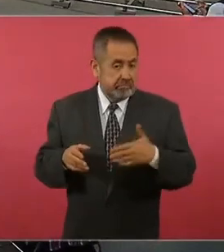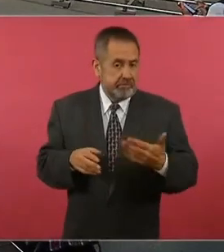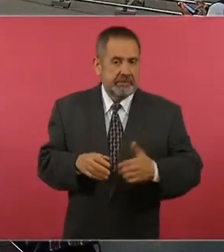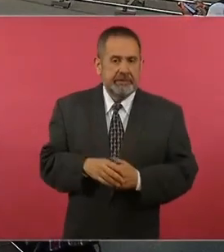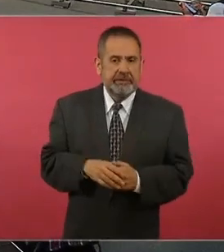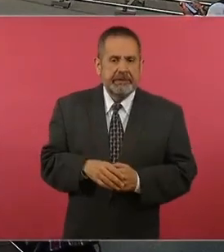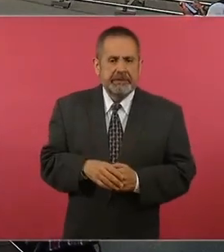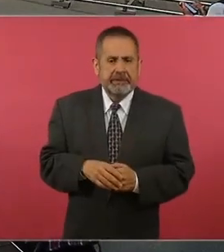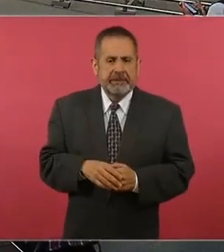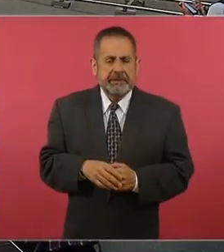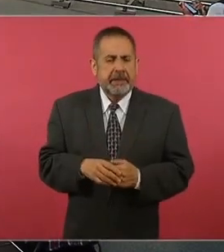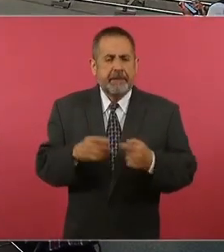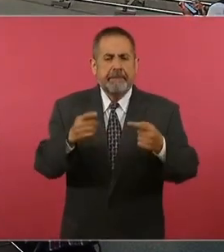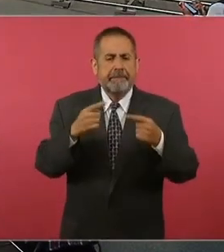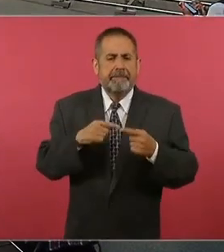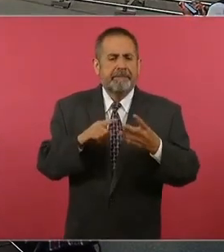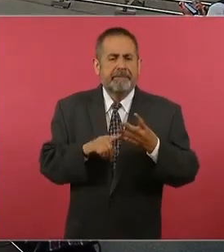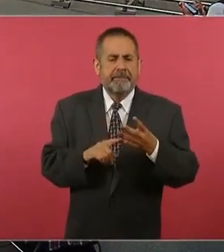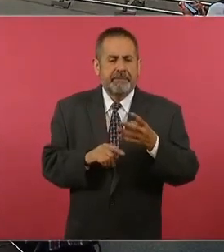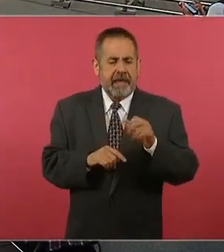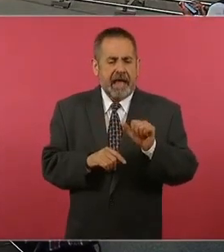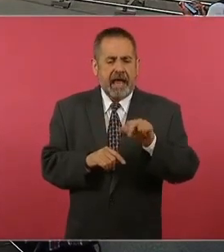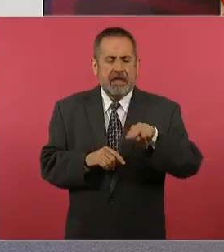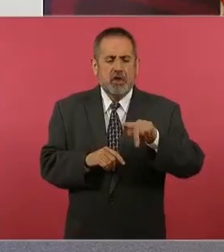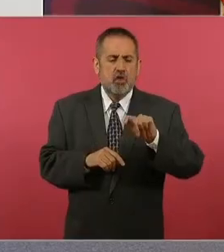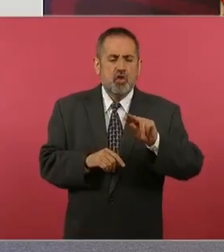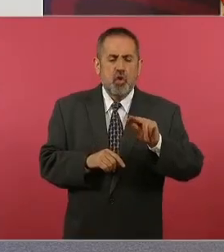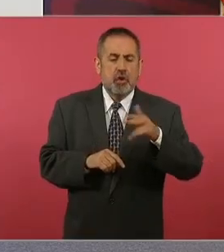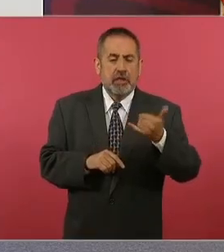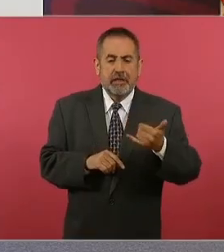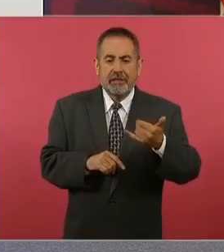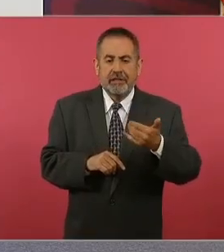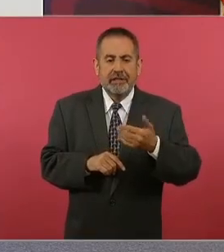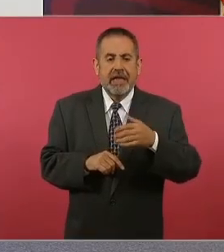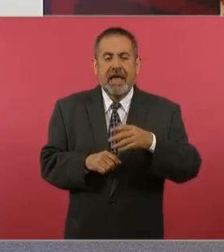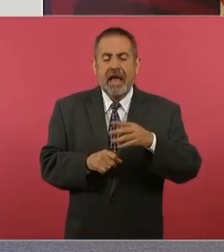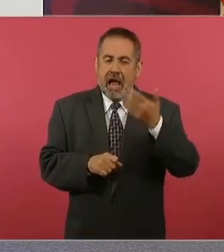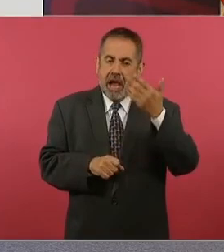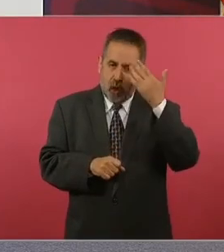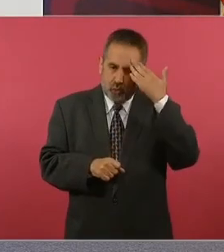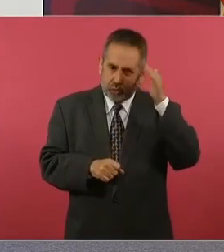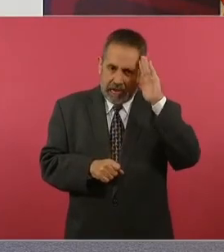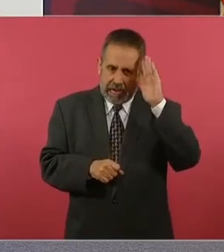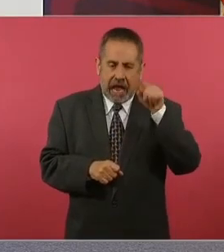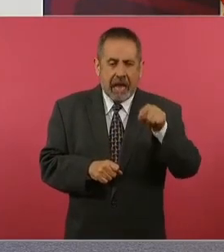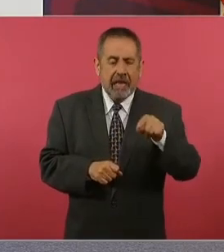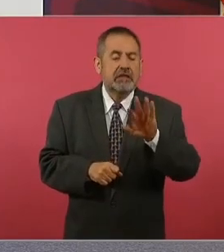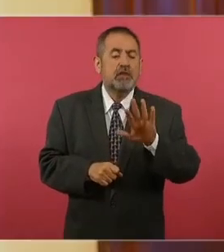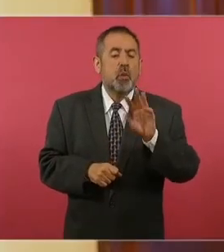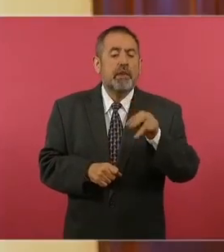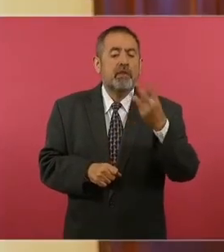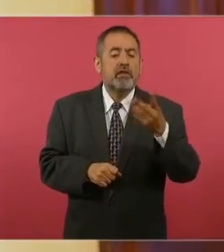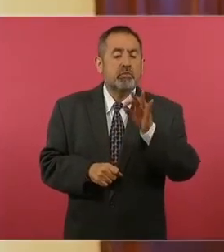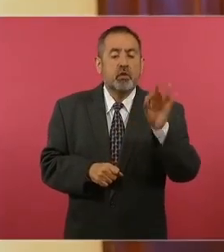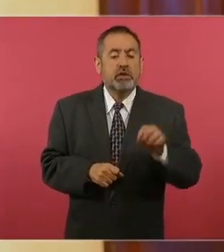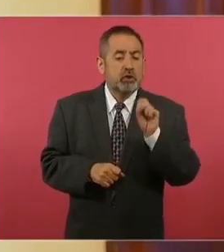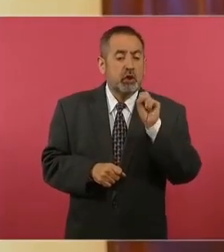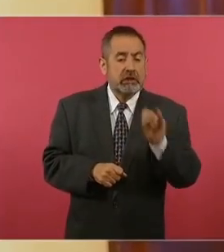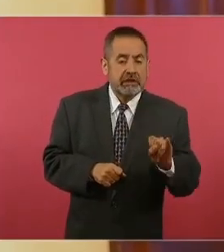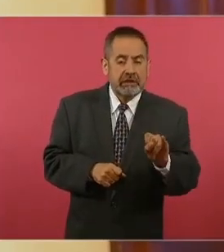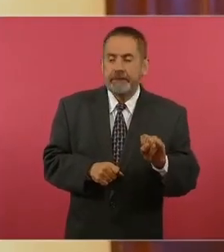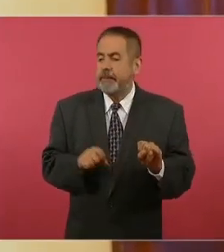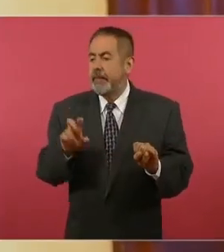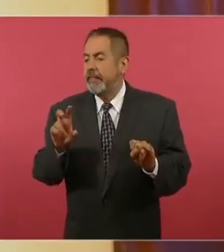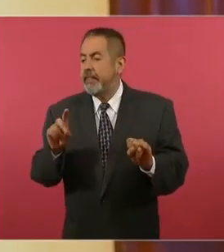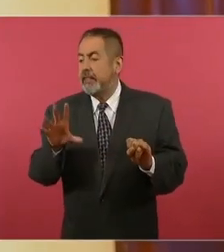Asimismo, Anthony Albanese, el mandatario australiano, tiene un 53% de aprobación y